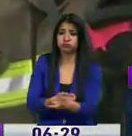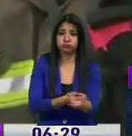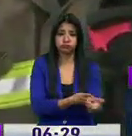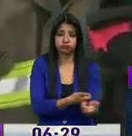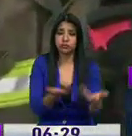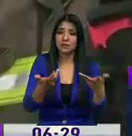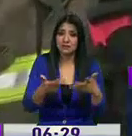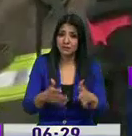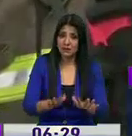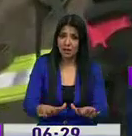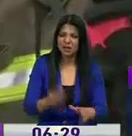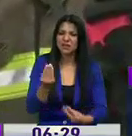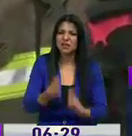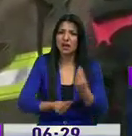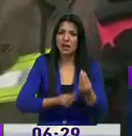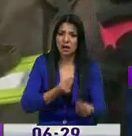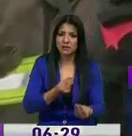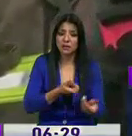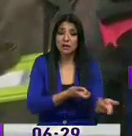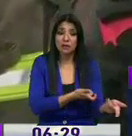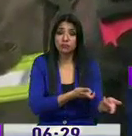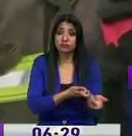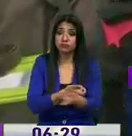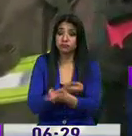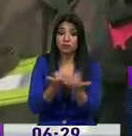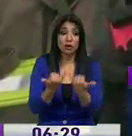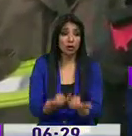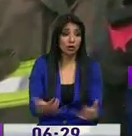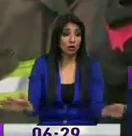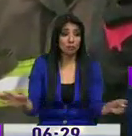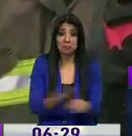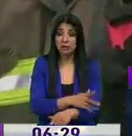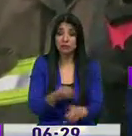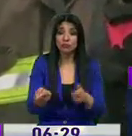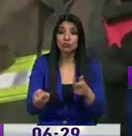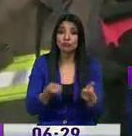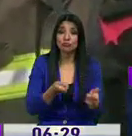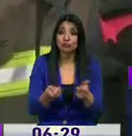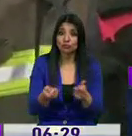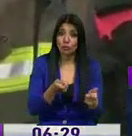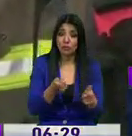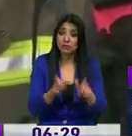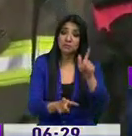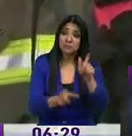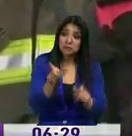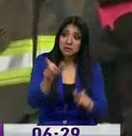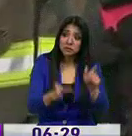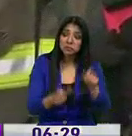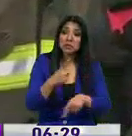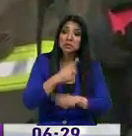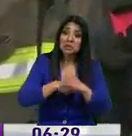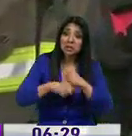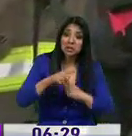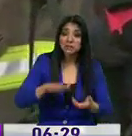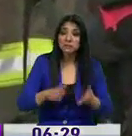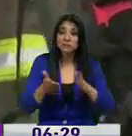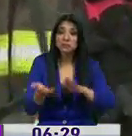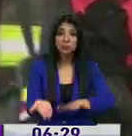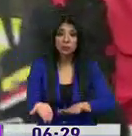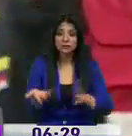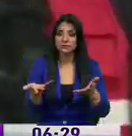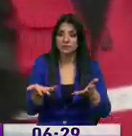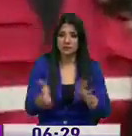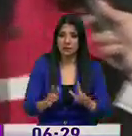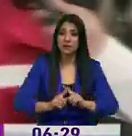labores de extinción al momento todo se encuentra controlado no existieron víctimas y tenemos que esperar